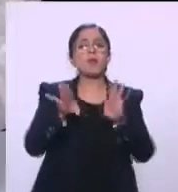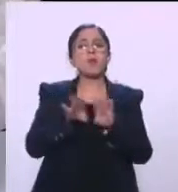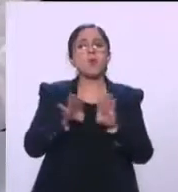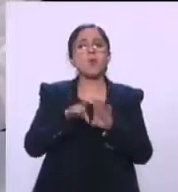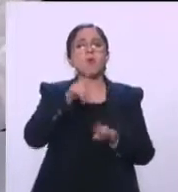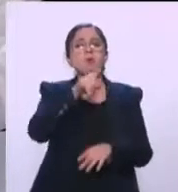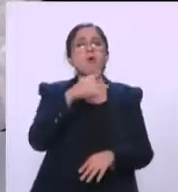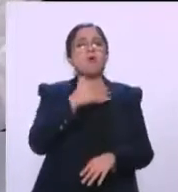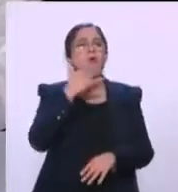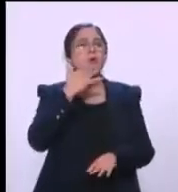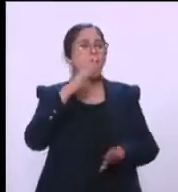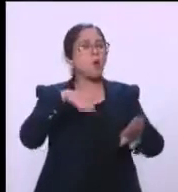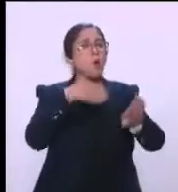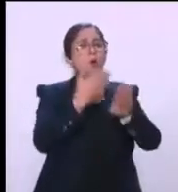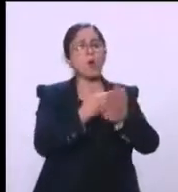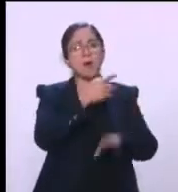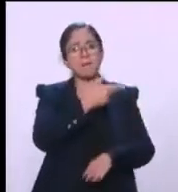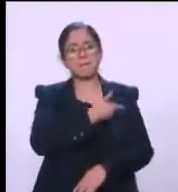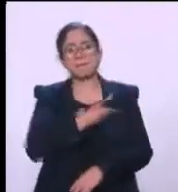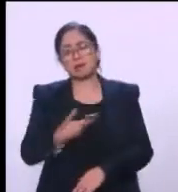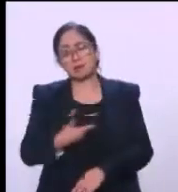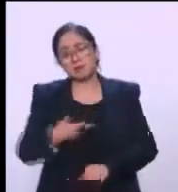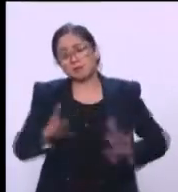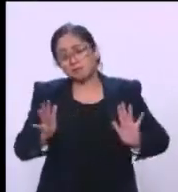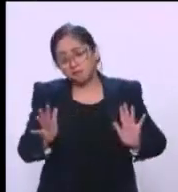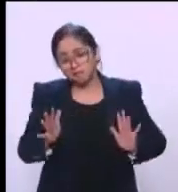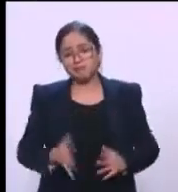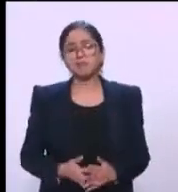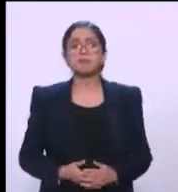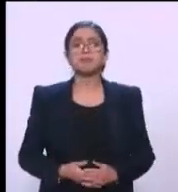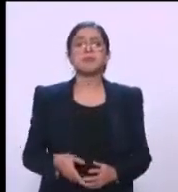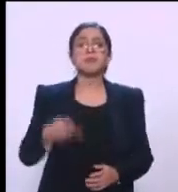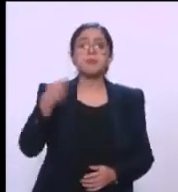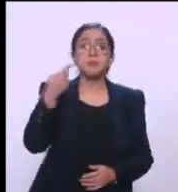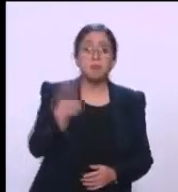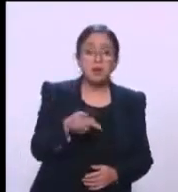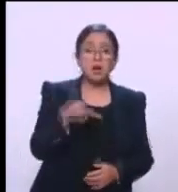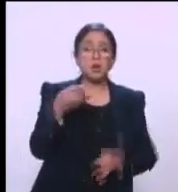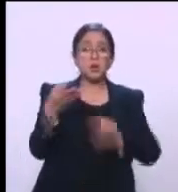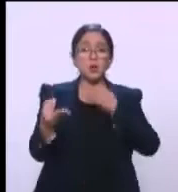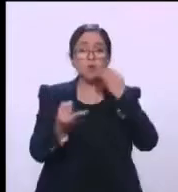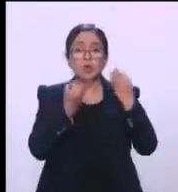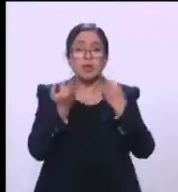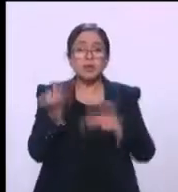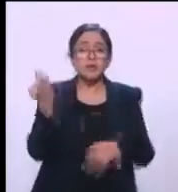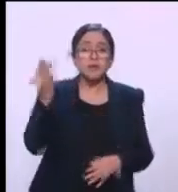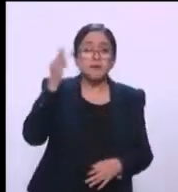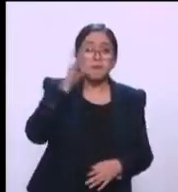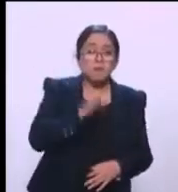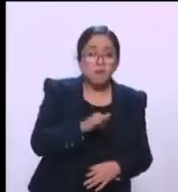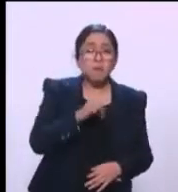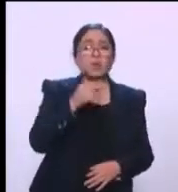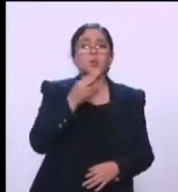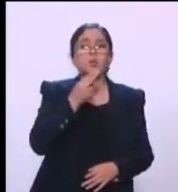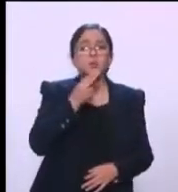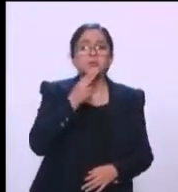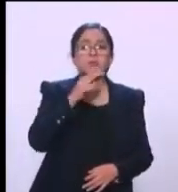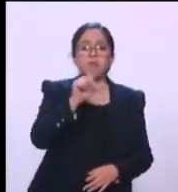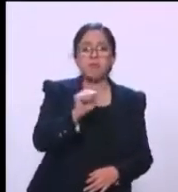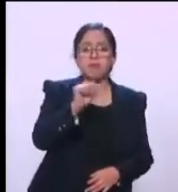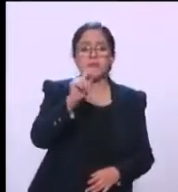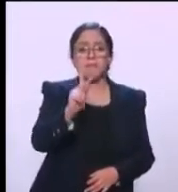Okay. En ese sentido resulta interesante porque cuentas falsas o impostoras se hicieron de AP, de